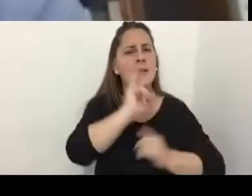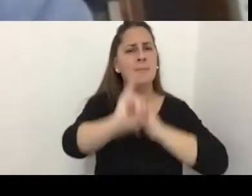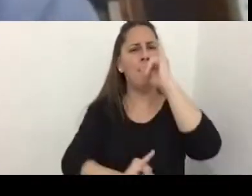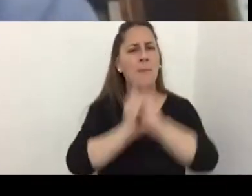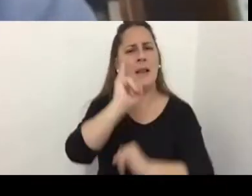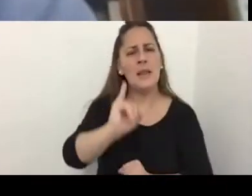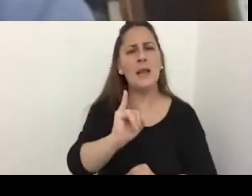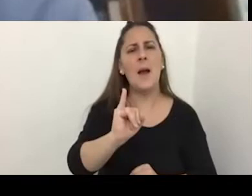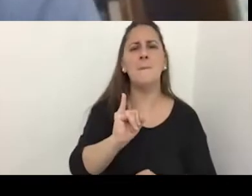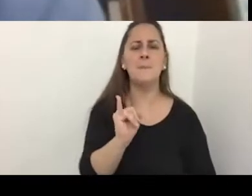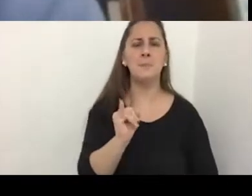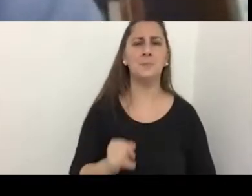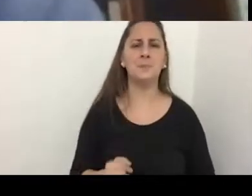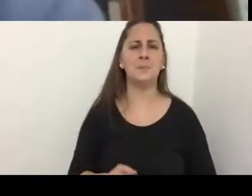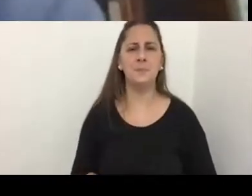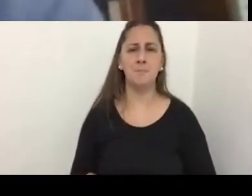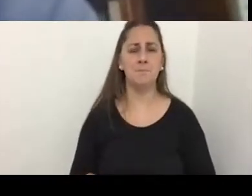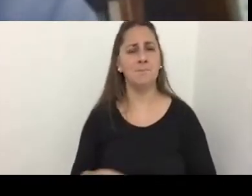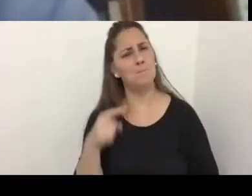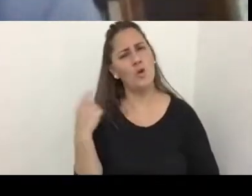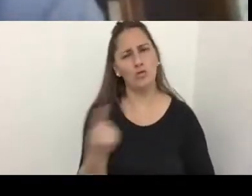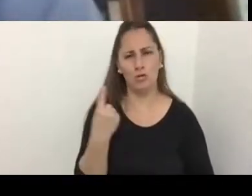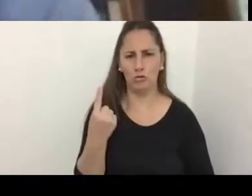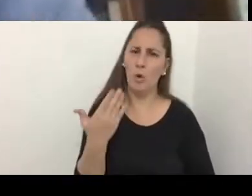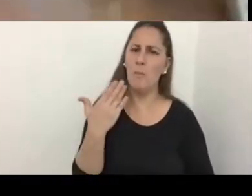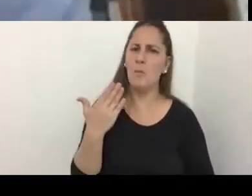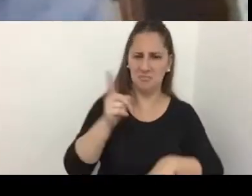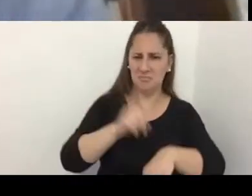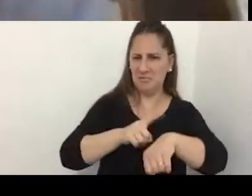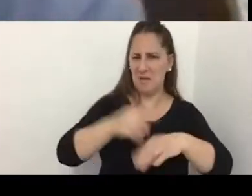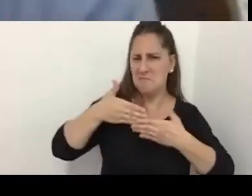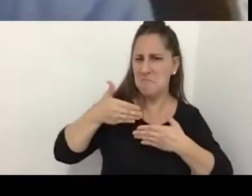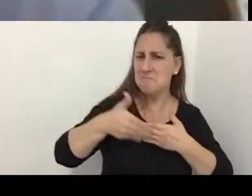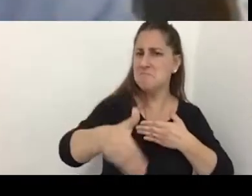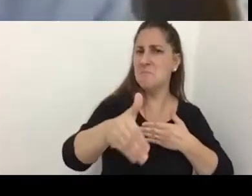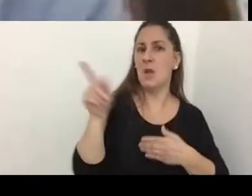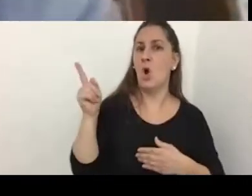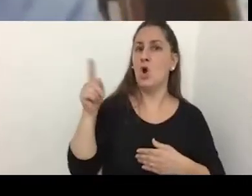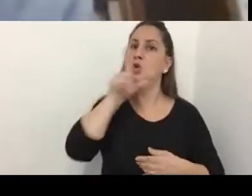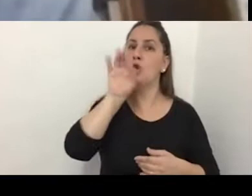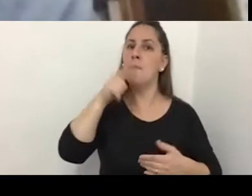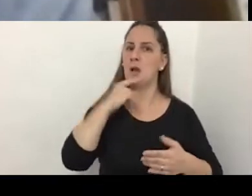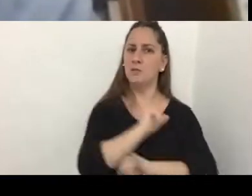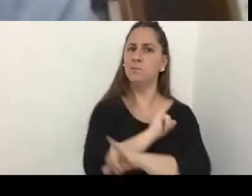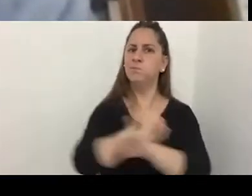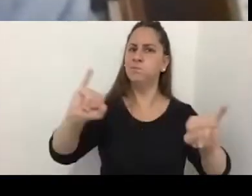que hay, y que uno lo puede ver a lo largo del tiempo, pero él lo ha dicho, y vamos a citarlo a él,